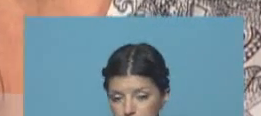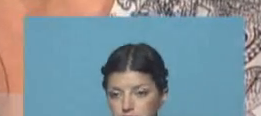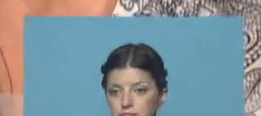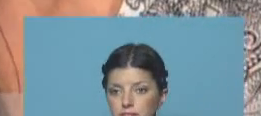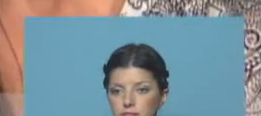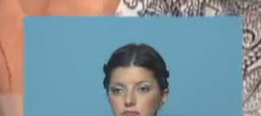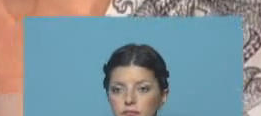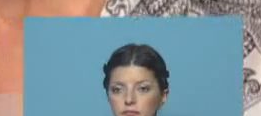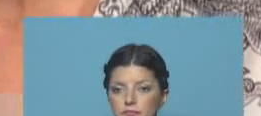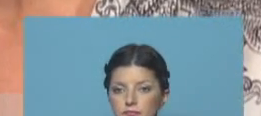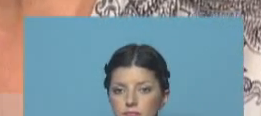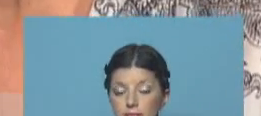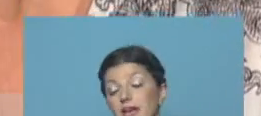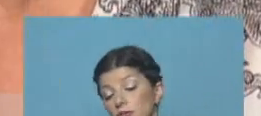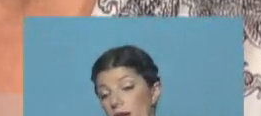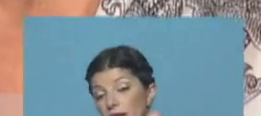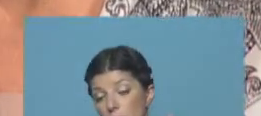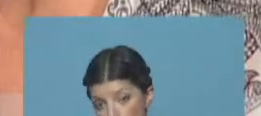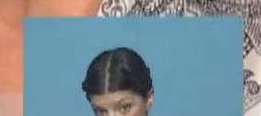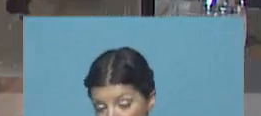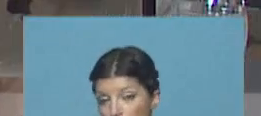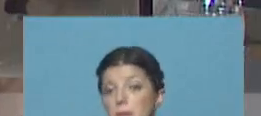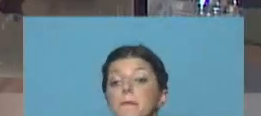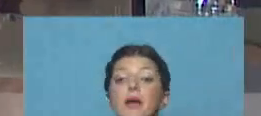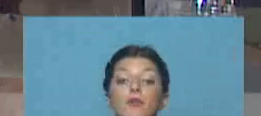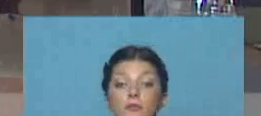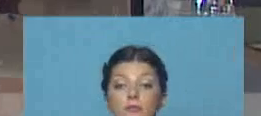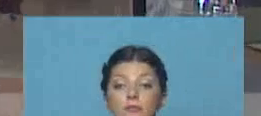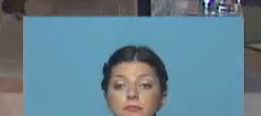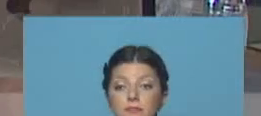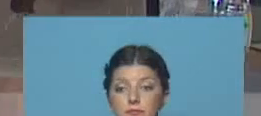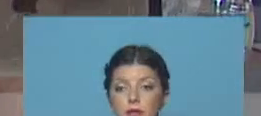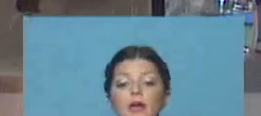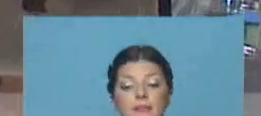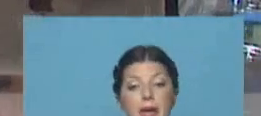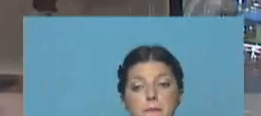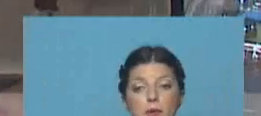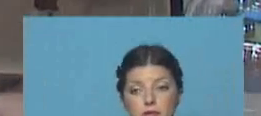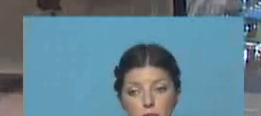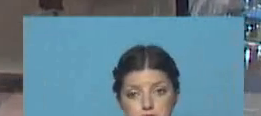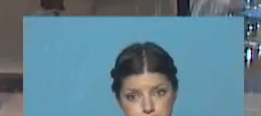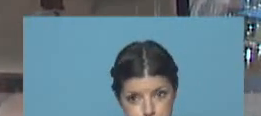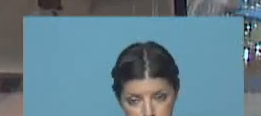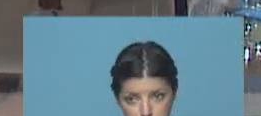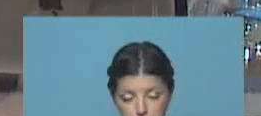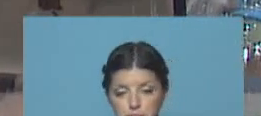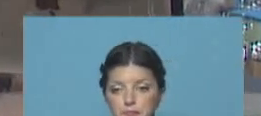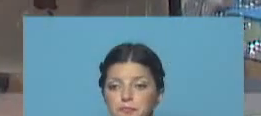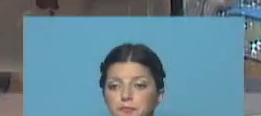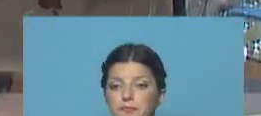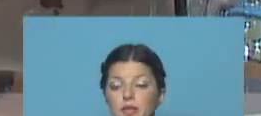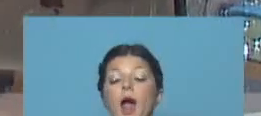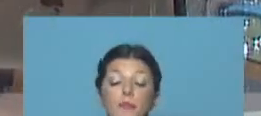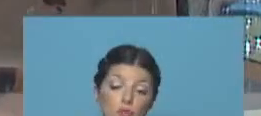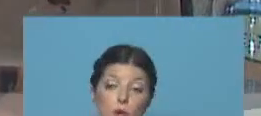obviamente que son irregulares, pero al fin y al cabo va mellando aún más al chavismo. Por otro lado, el gobierno, si